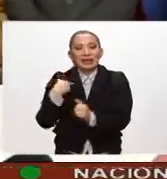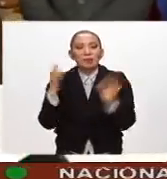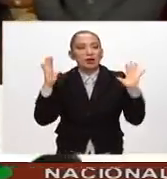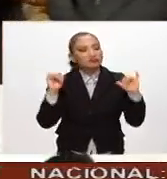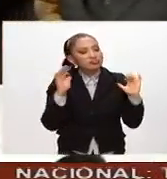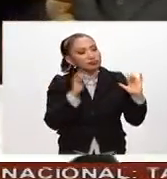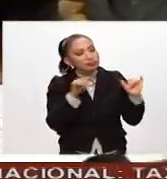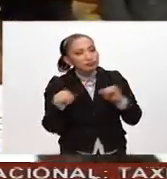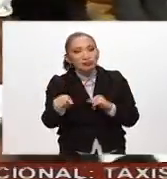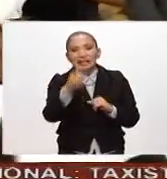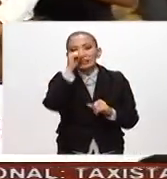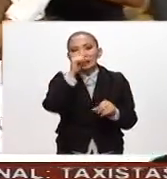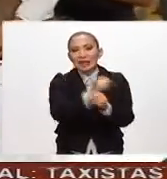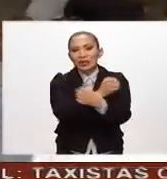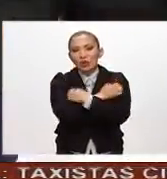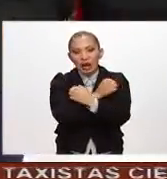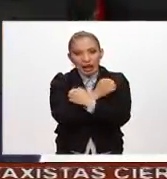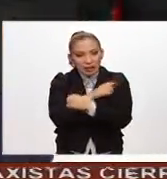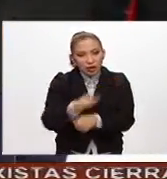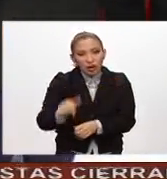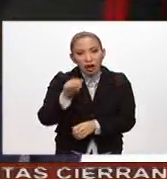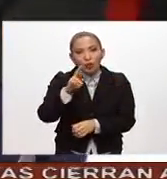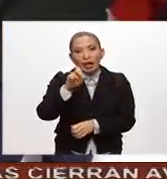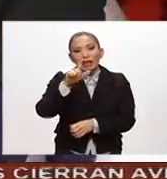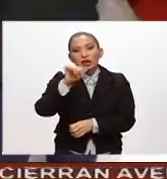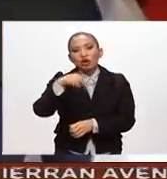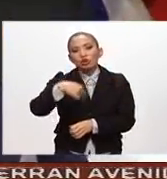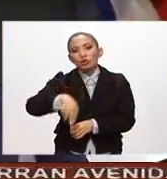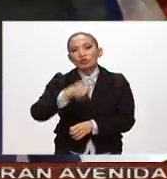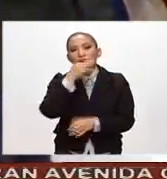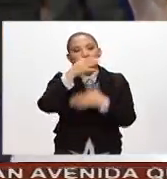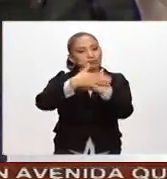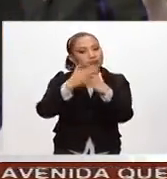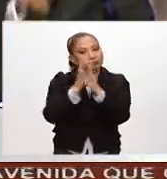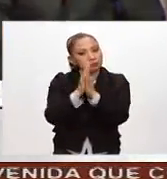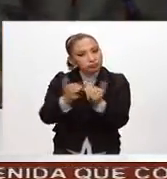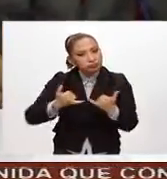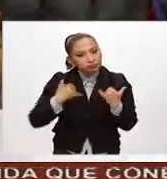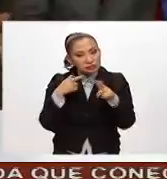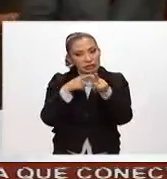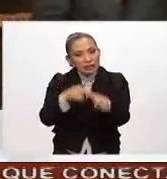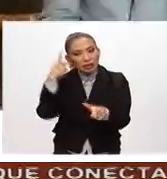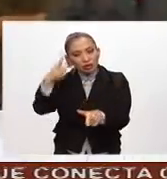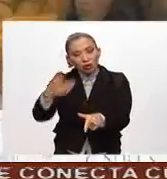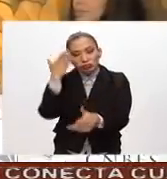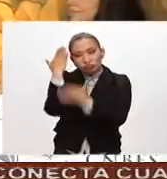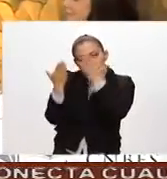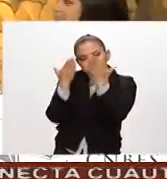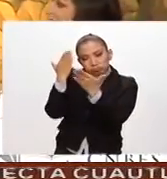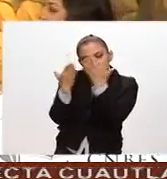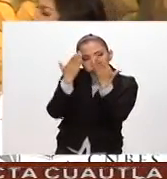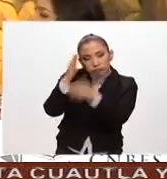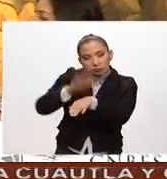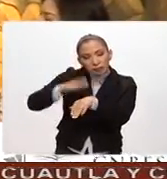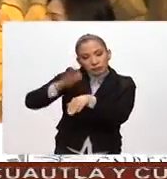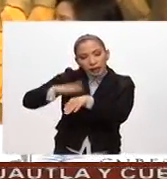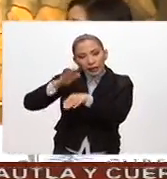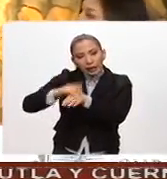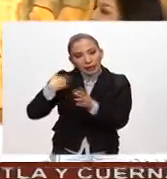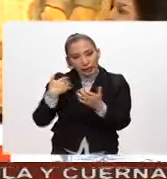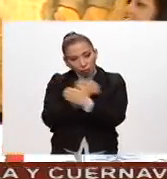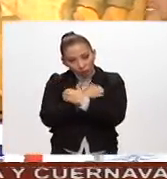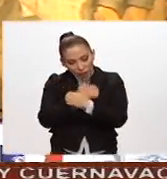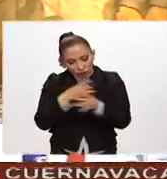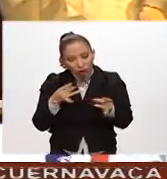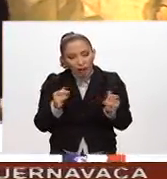de despedida, el secretario de Educación Pública, Aurelio Nuño, les hizo un llamado a los jóvenes a continuar con su formación académica y a apostar por la